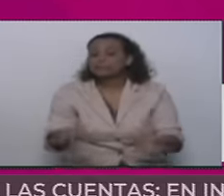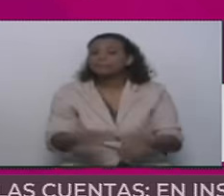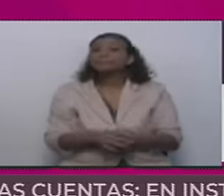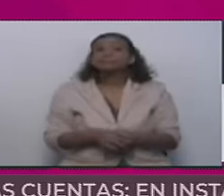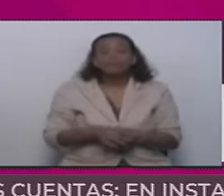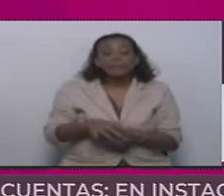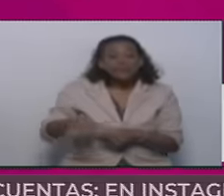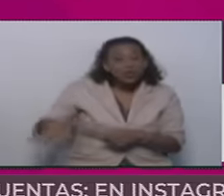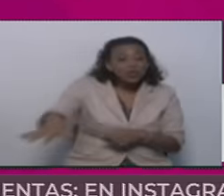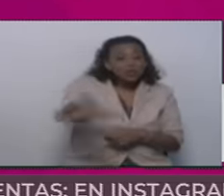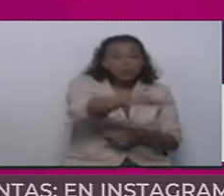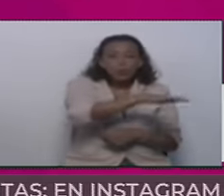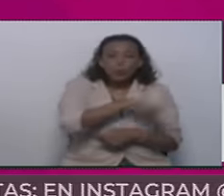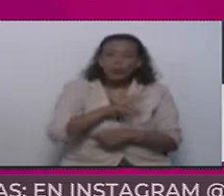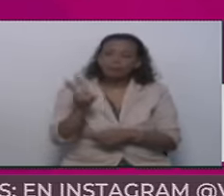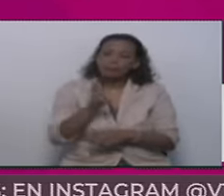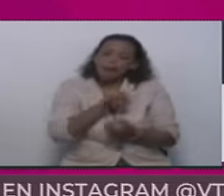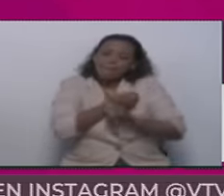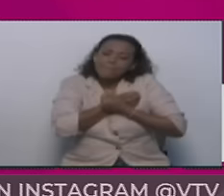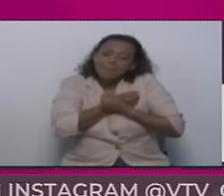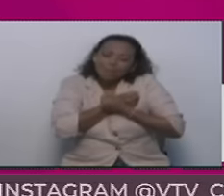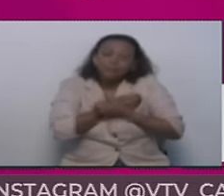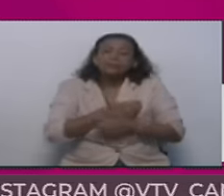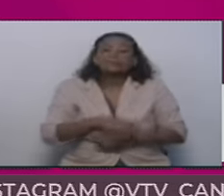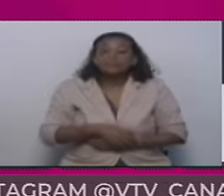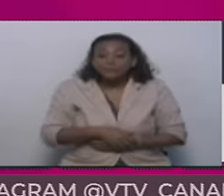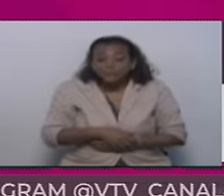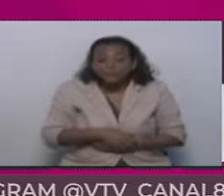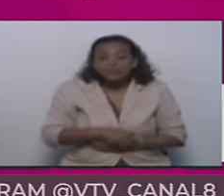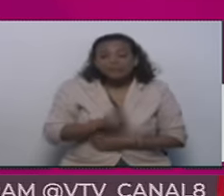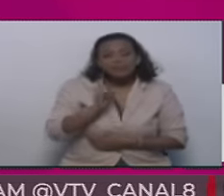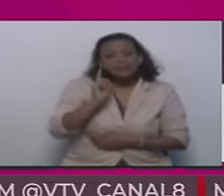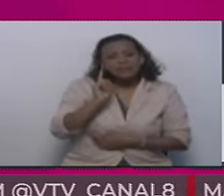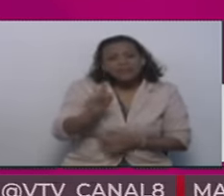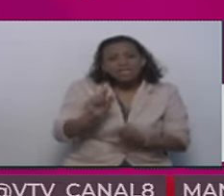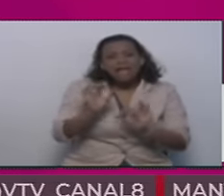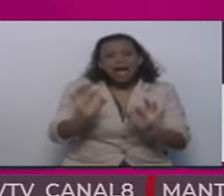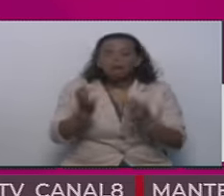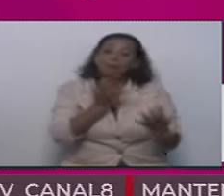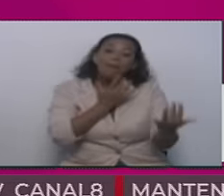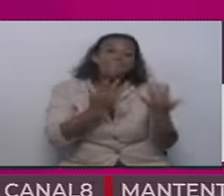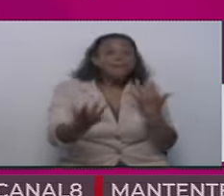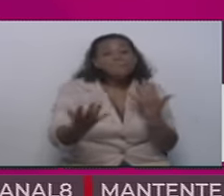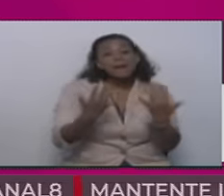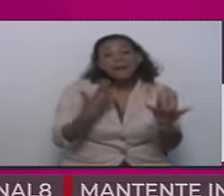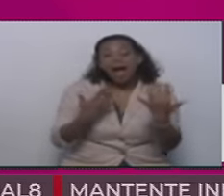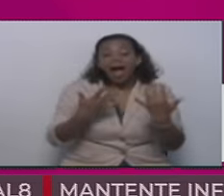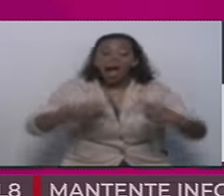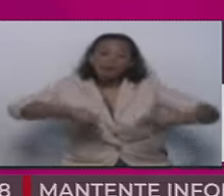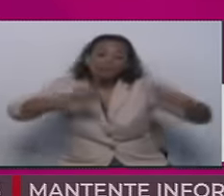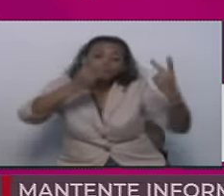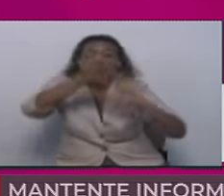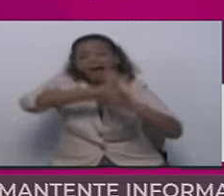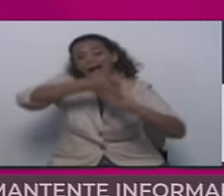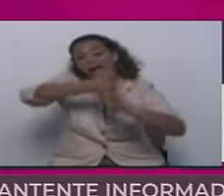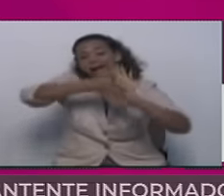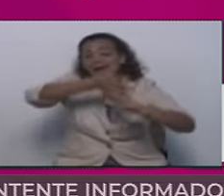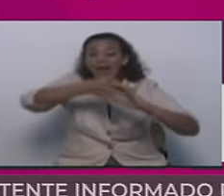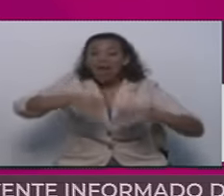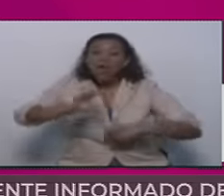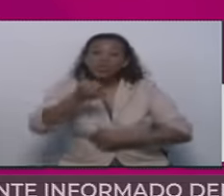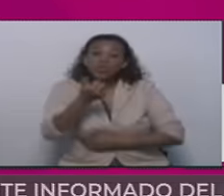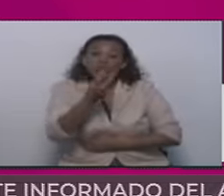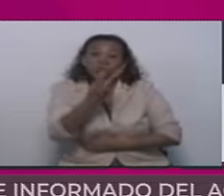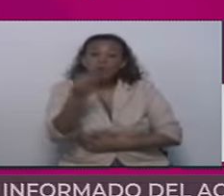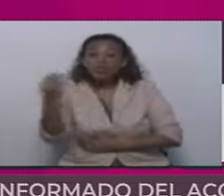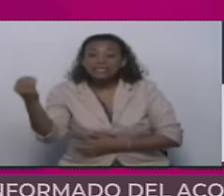nacional de muñequeras amorosas de Venezuela. Y interactuamos en un chat donde hay más de